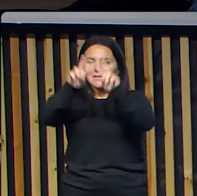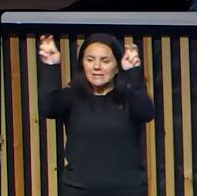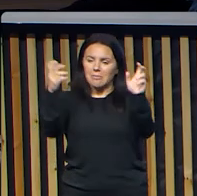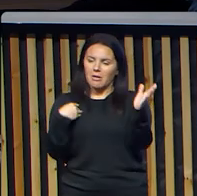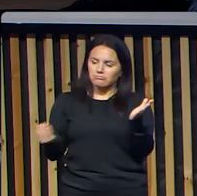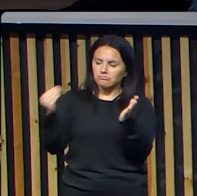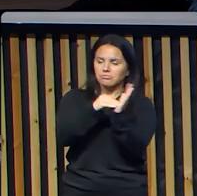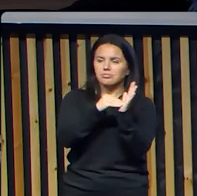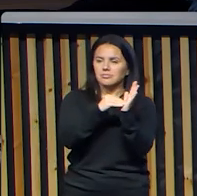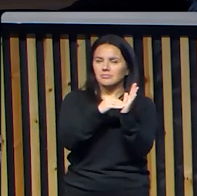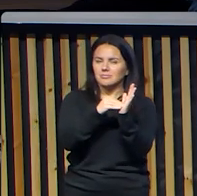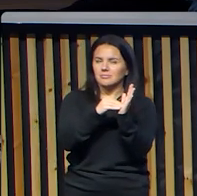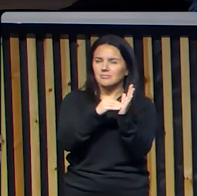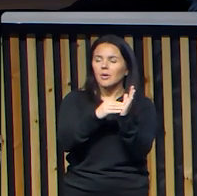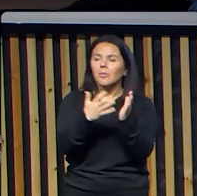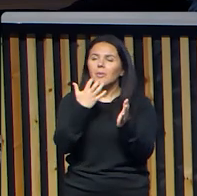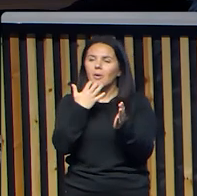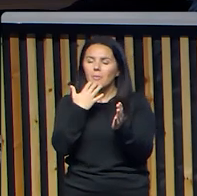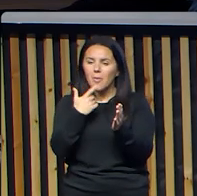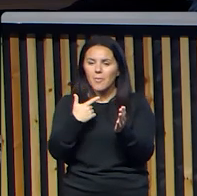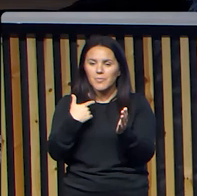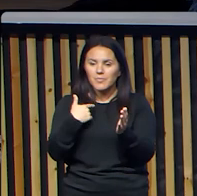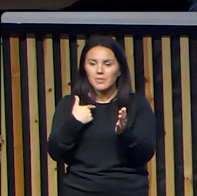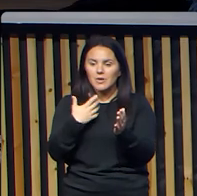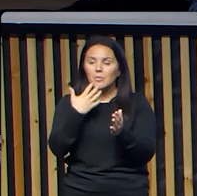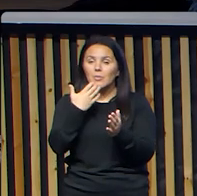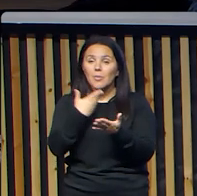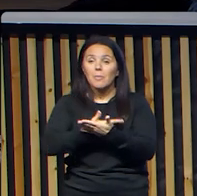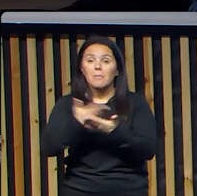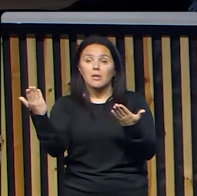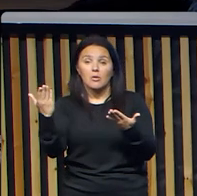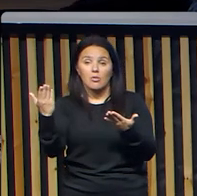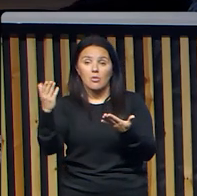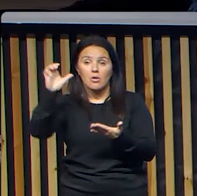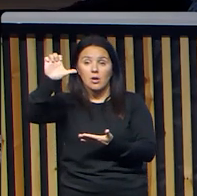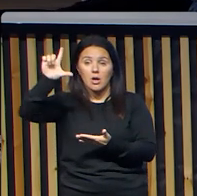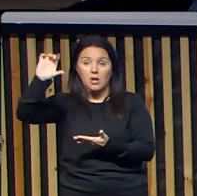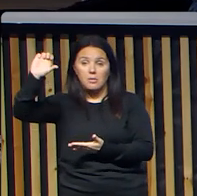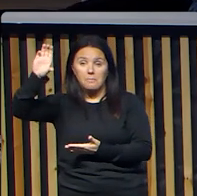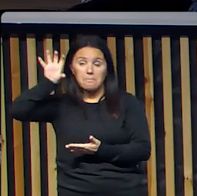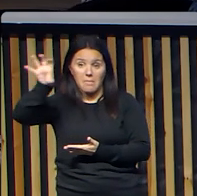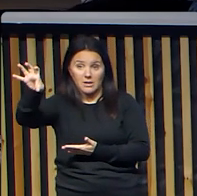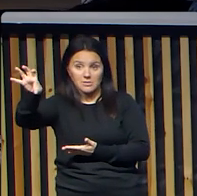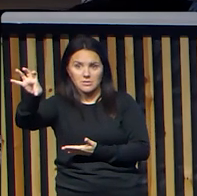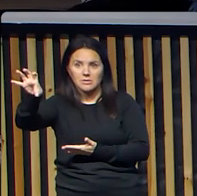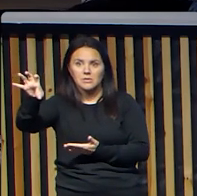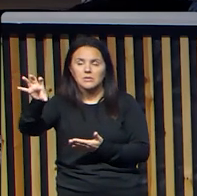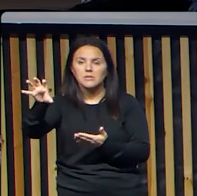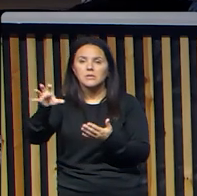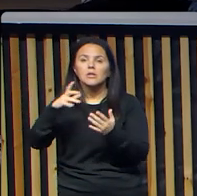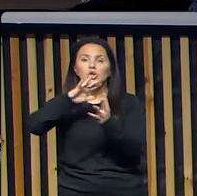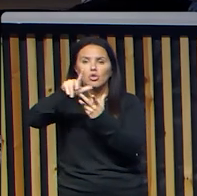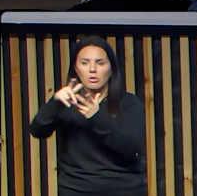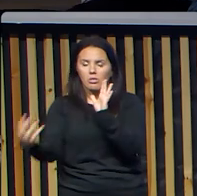hace 10 años cuando sacamos algún artículo relacionado con esto pues era una fricada un poco aislada Ahora